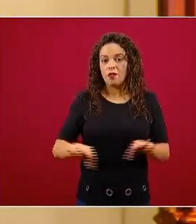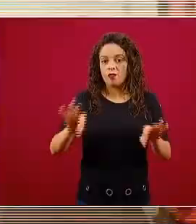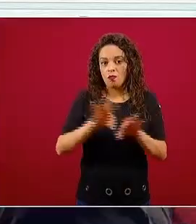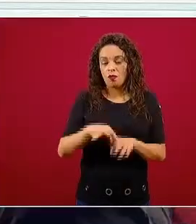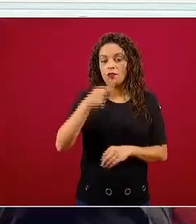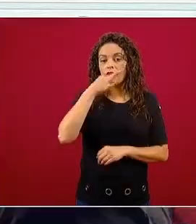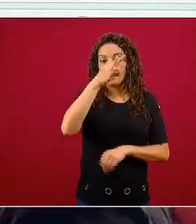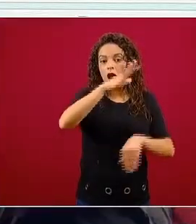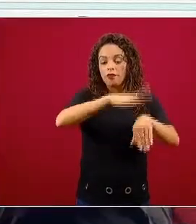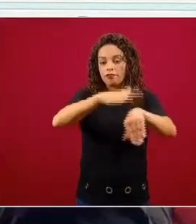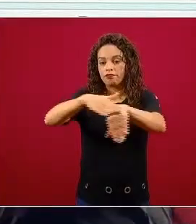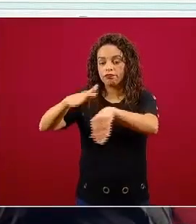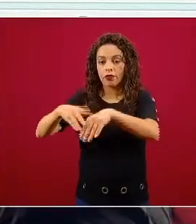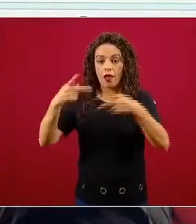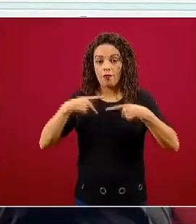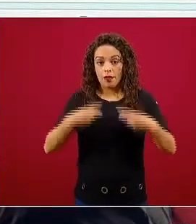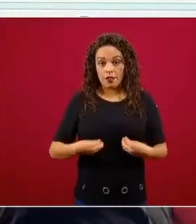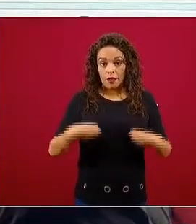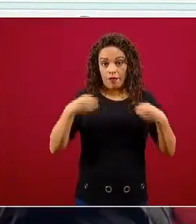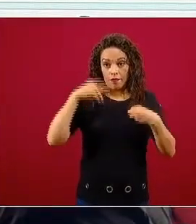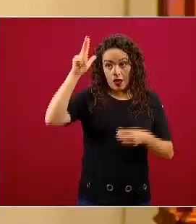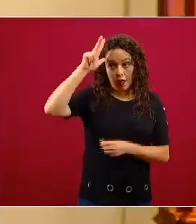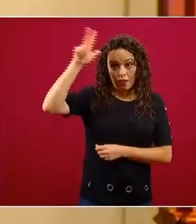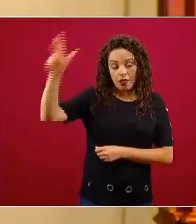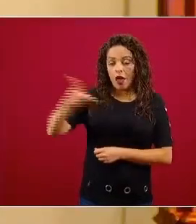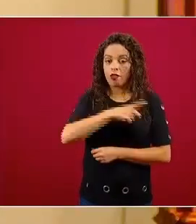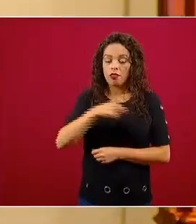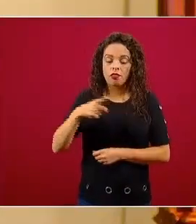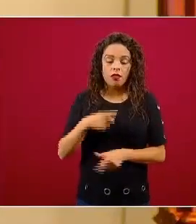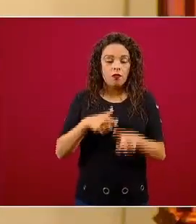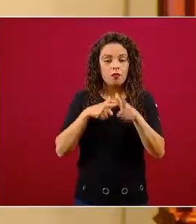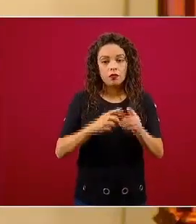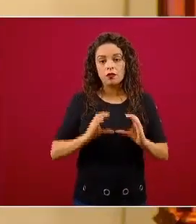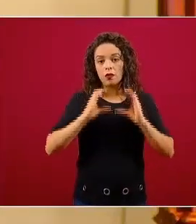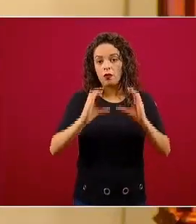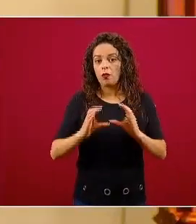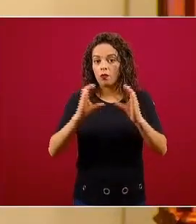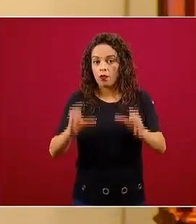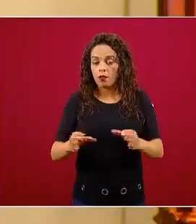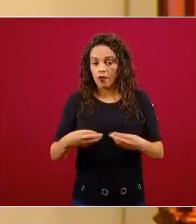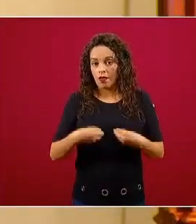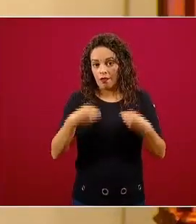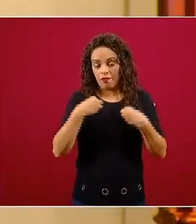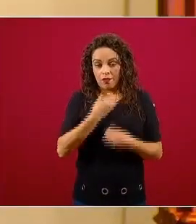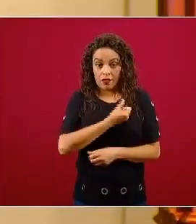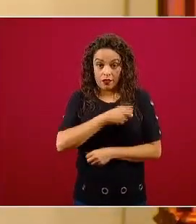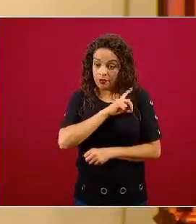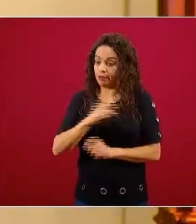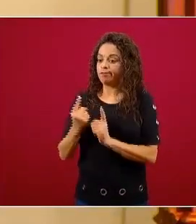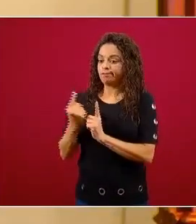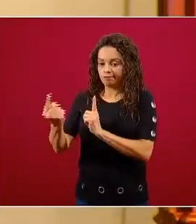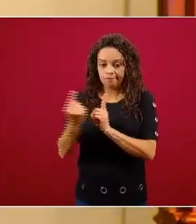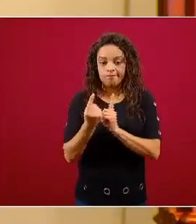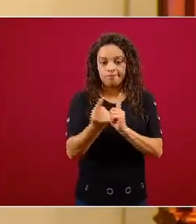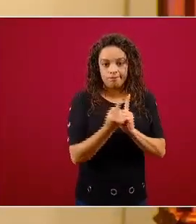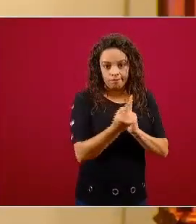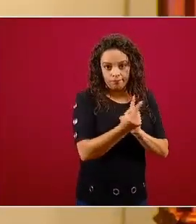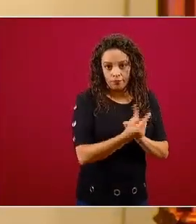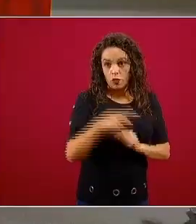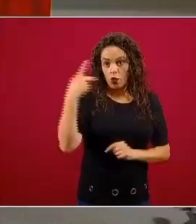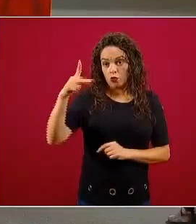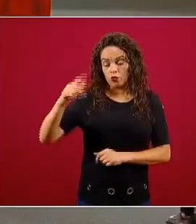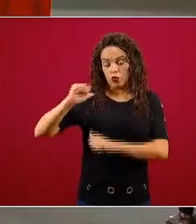extremar precauciones y poner en práctica las acciones de sana distancia, de prevención que tanto sus autoridades estatales